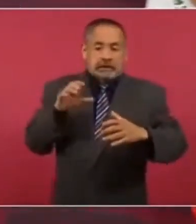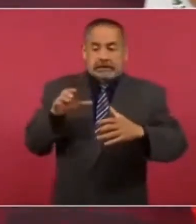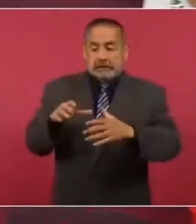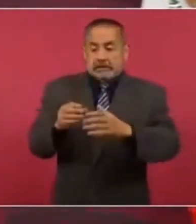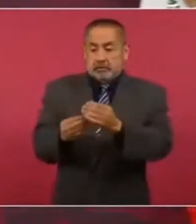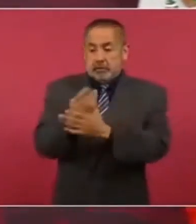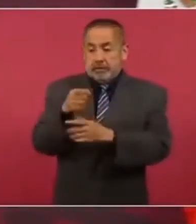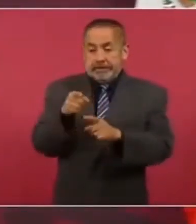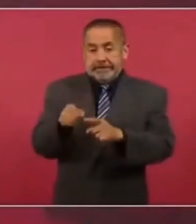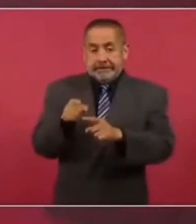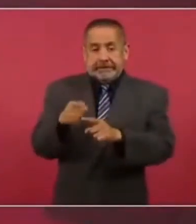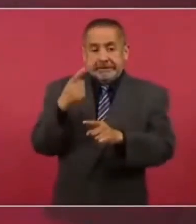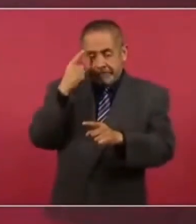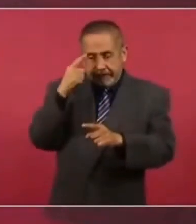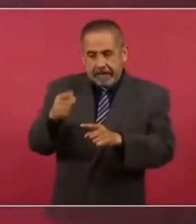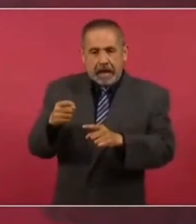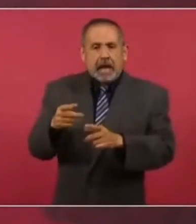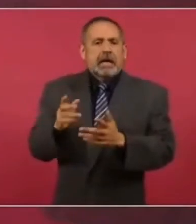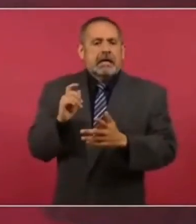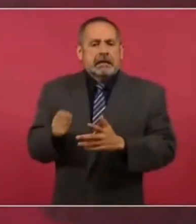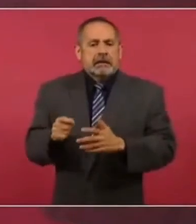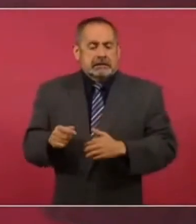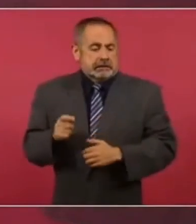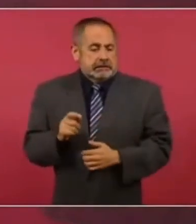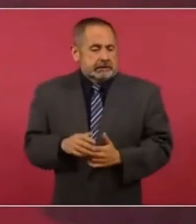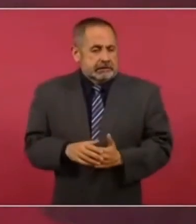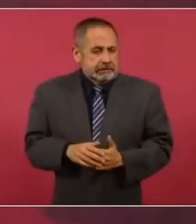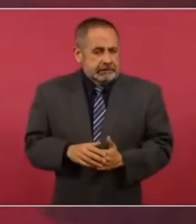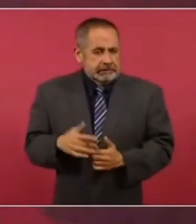para que antes de que